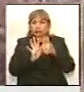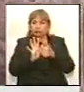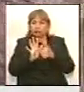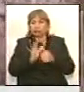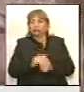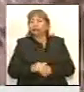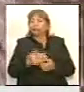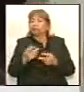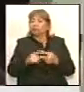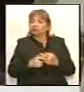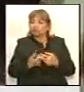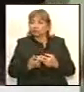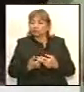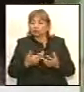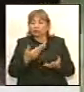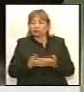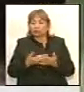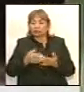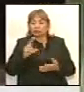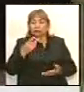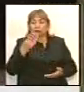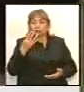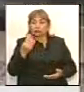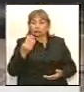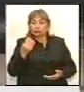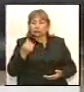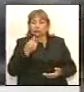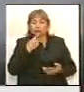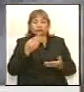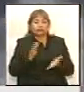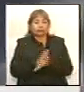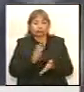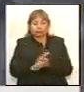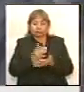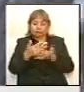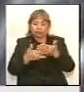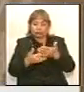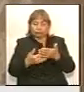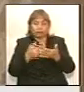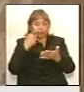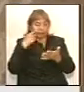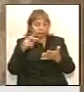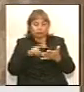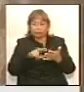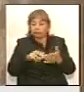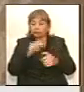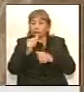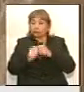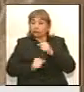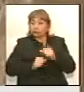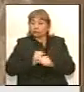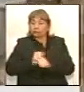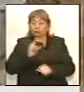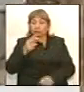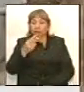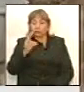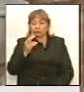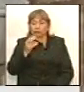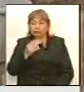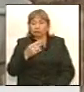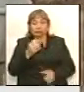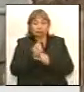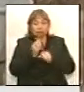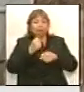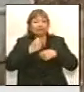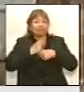y recién en el 2014 se aprobó el expediente técnico y en el año 2017 empezó la